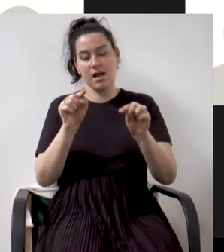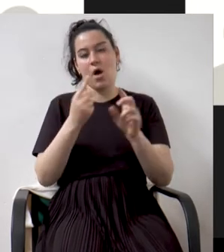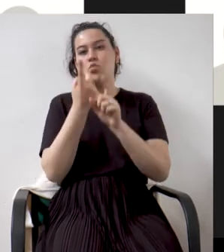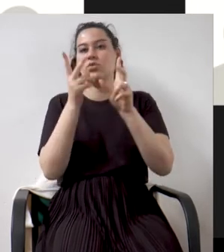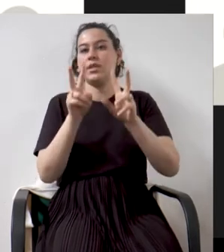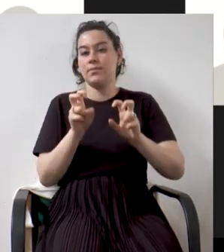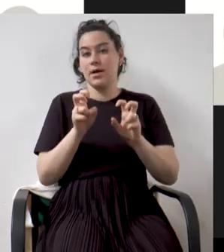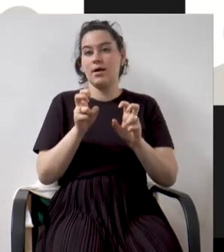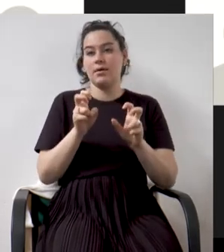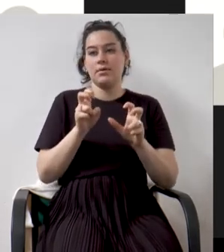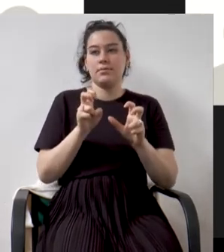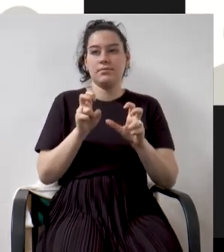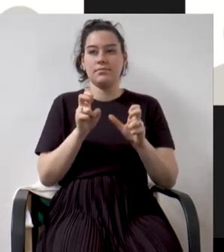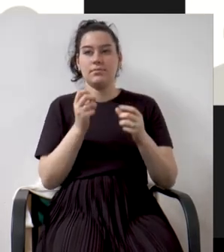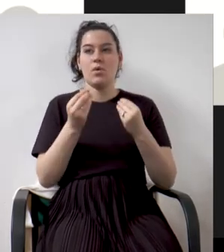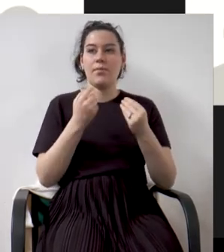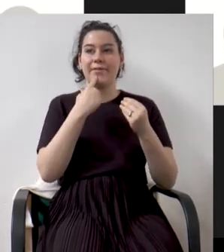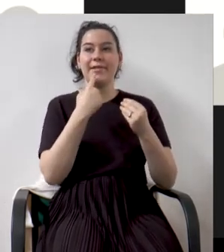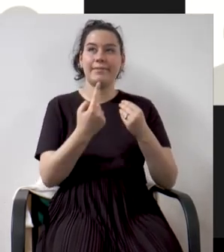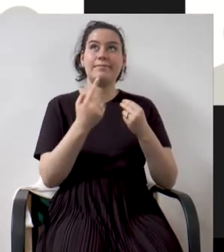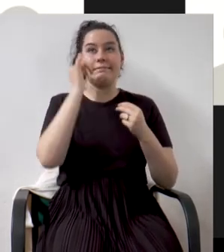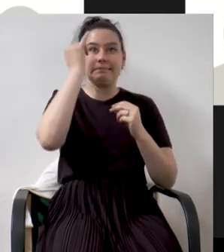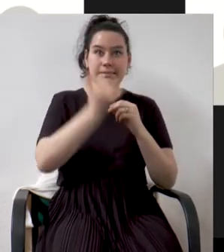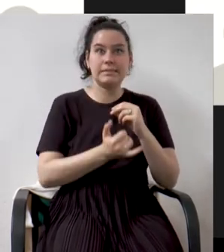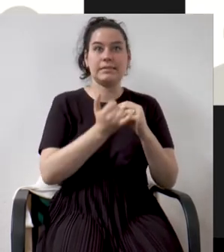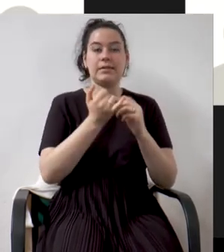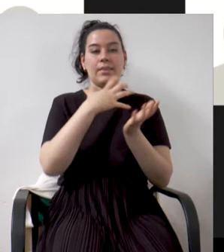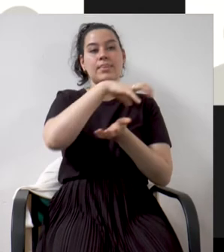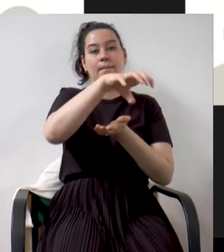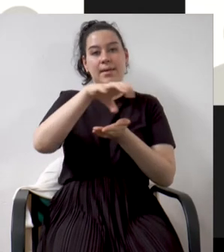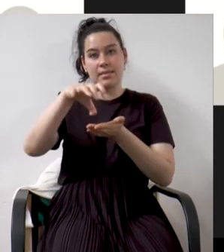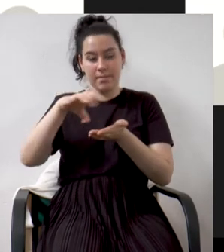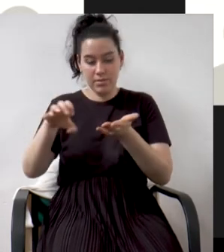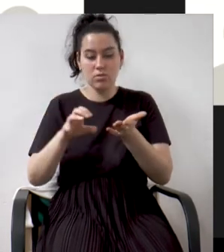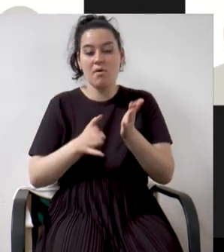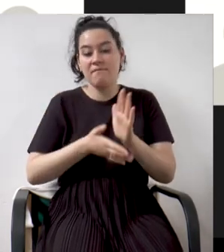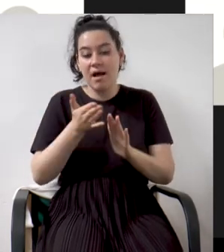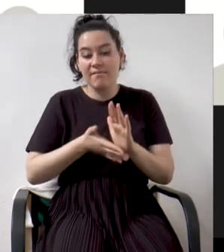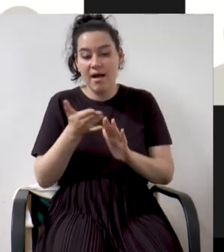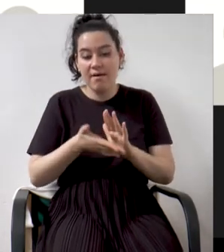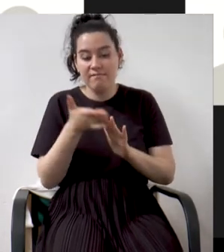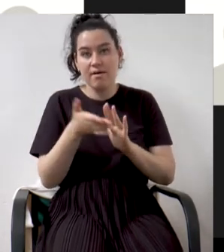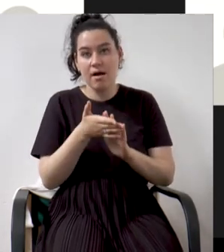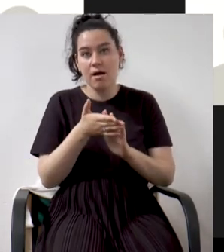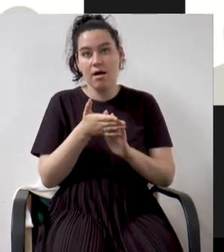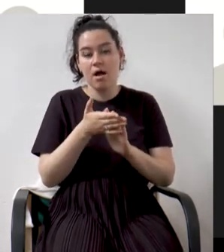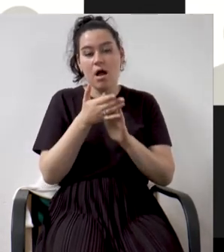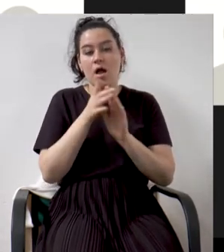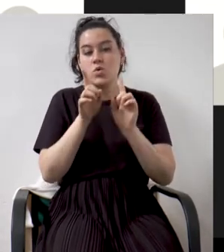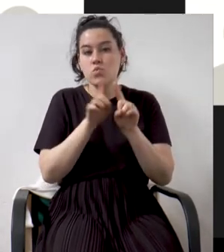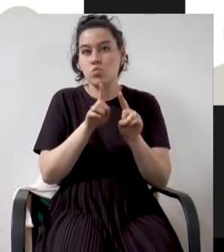es, ¿cómo le diría? Si los departamentos van a ser, de alguna forma, el espejo